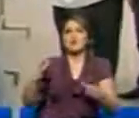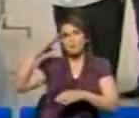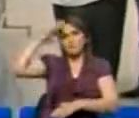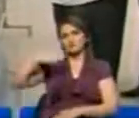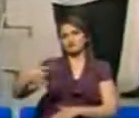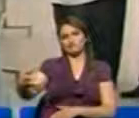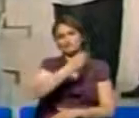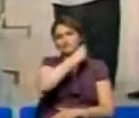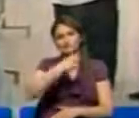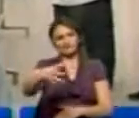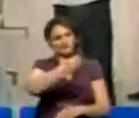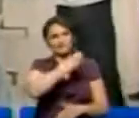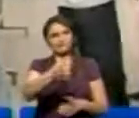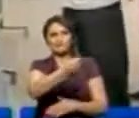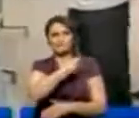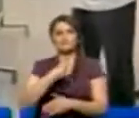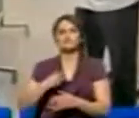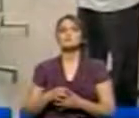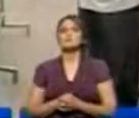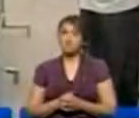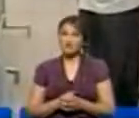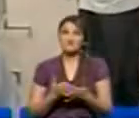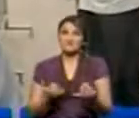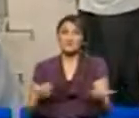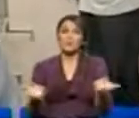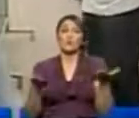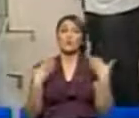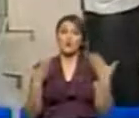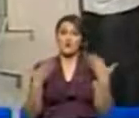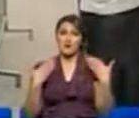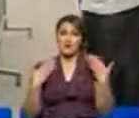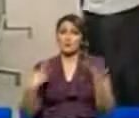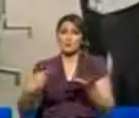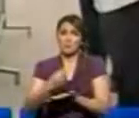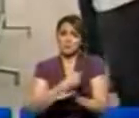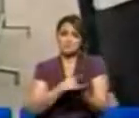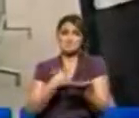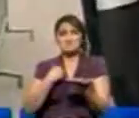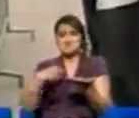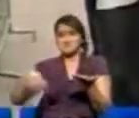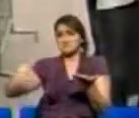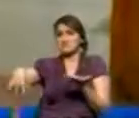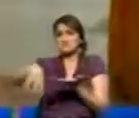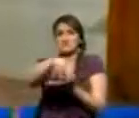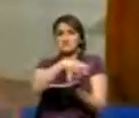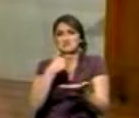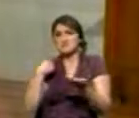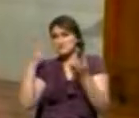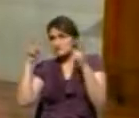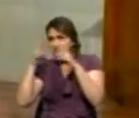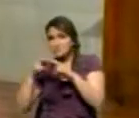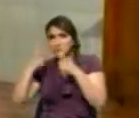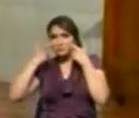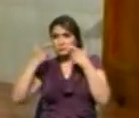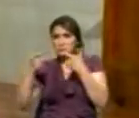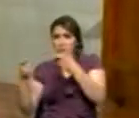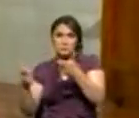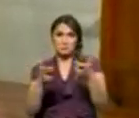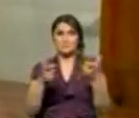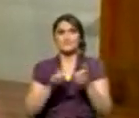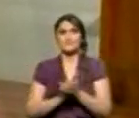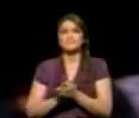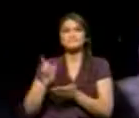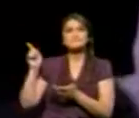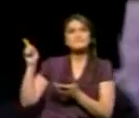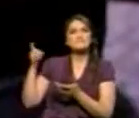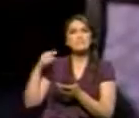en todos los lugares de la ciudad de Guayaquil, de la provincia también, para tratar de solventar el tema. A Francisco Huerta lo que le preocupa de esta